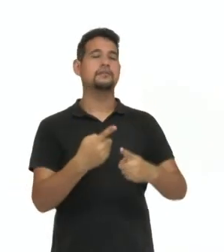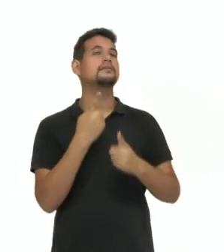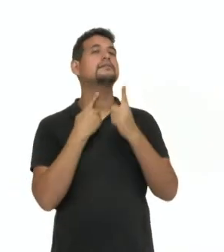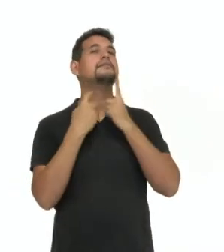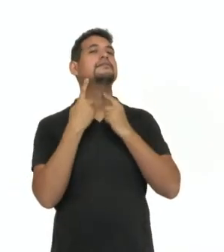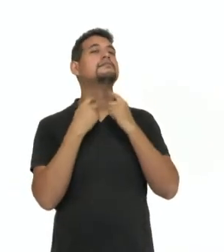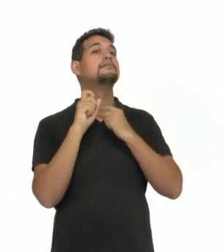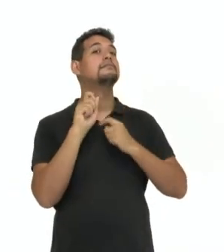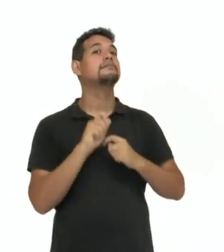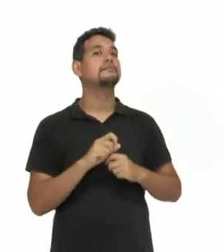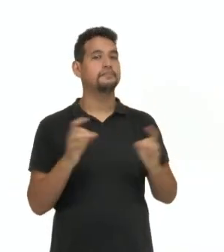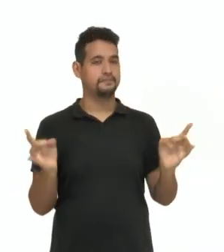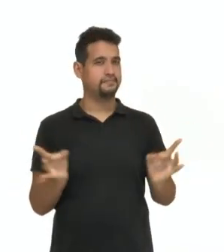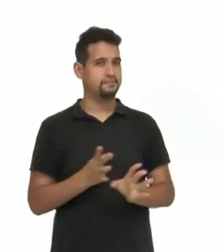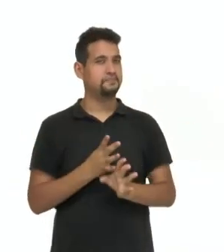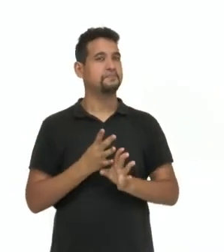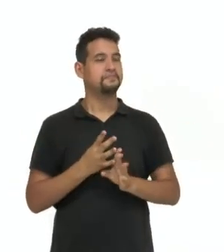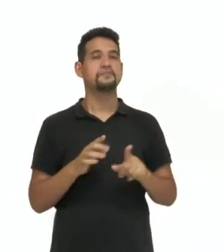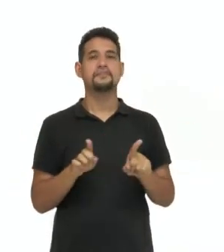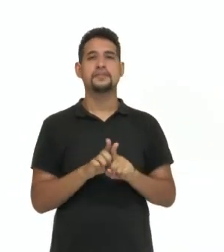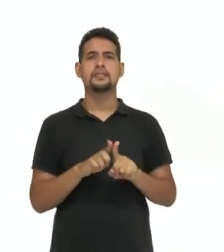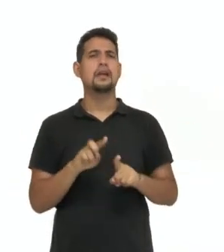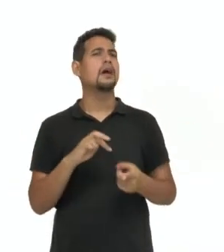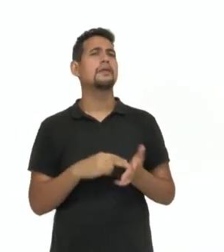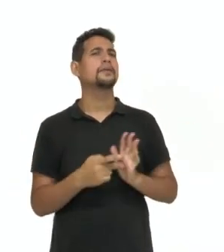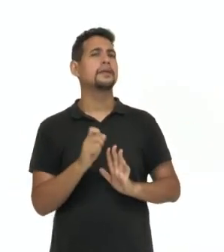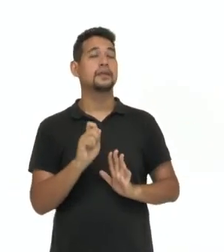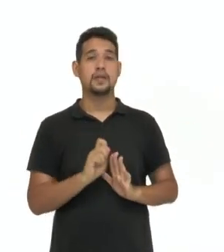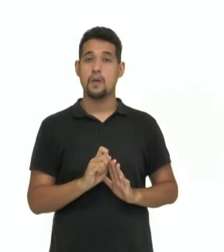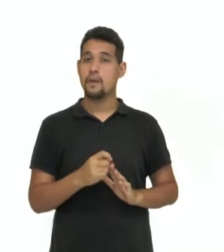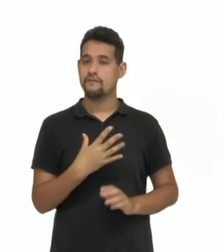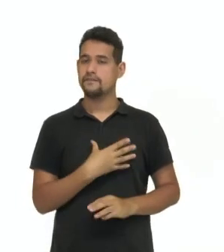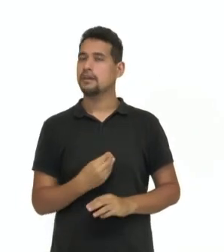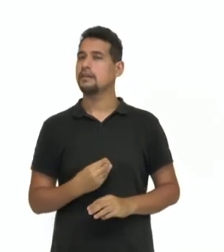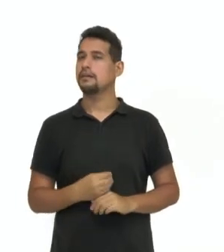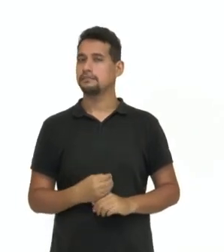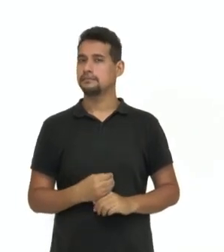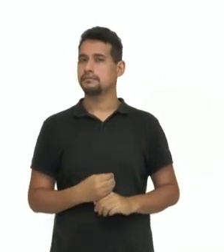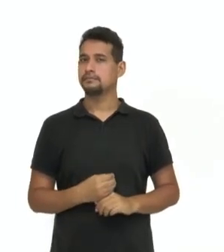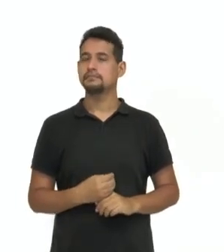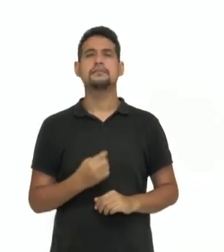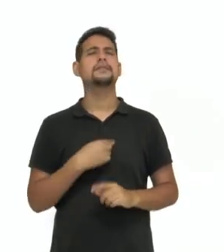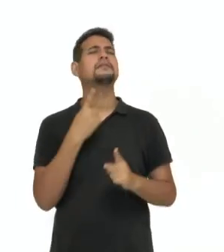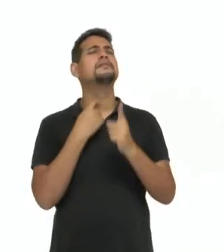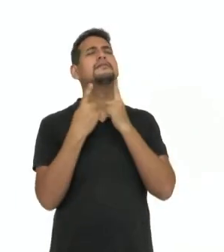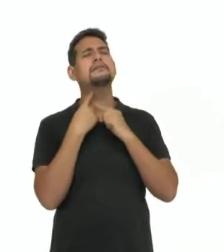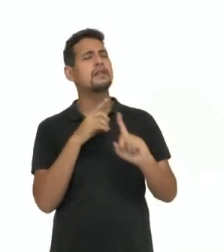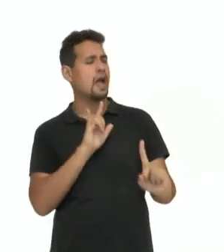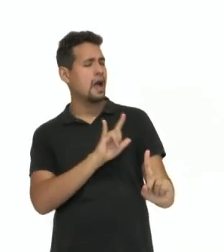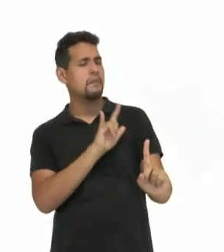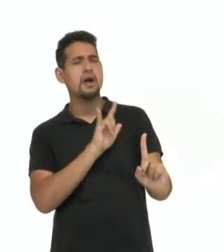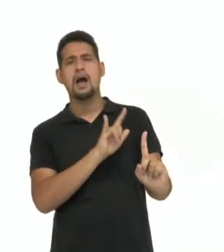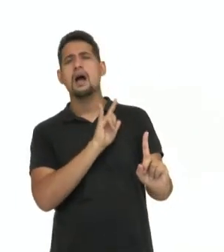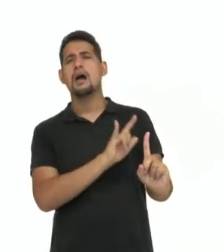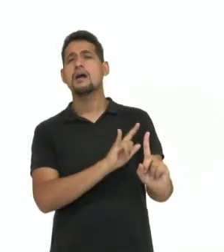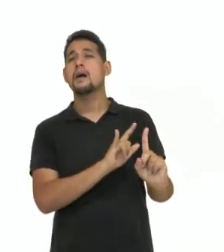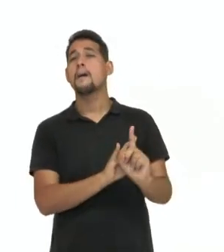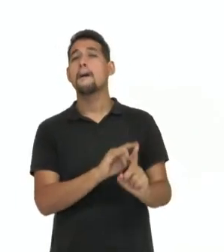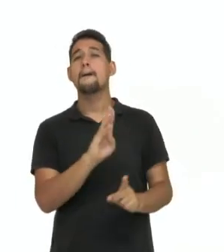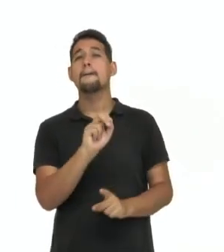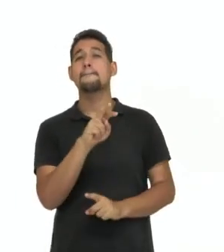fue cumplido y ella tuvo una niña. Es mi deseo llamarle Blancanieves,